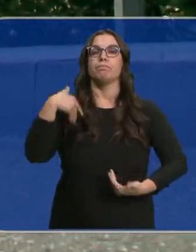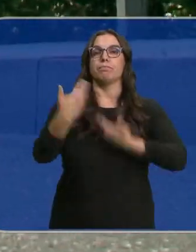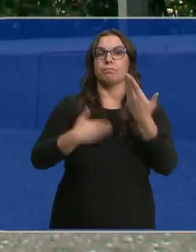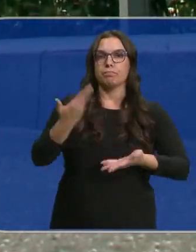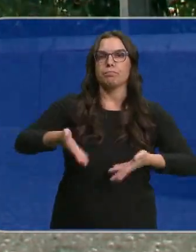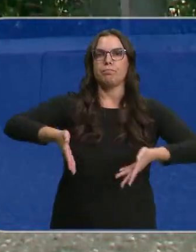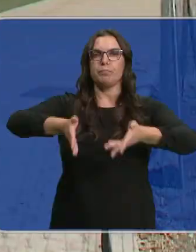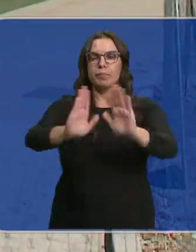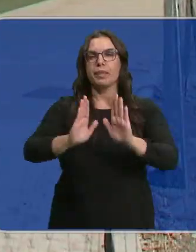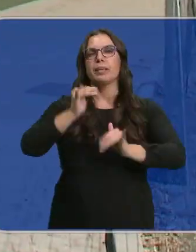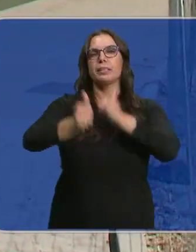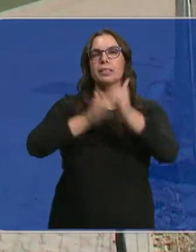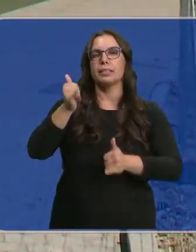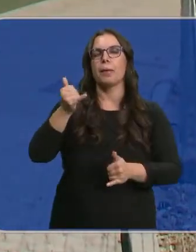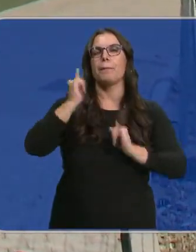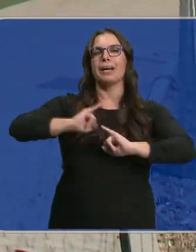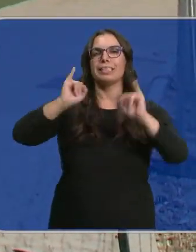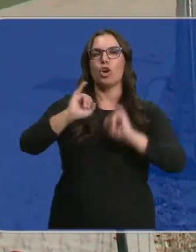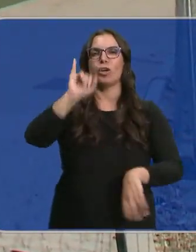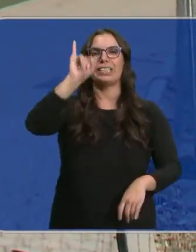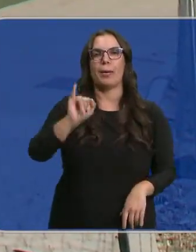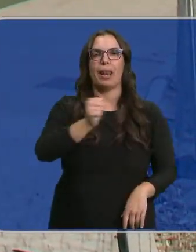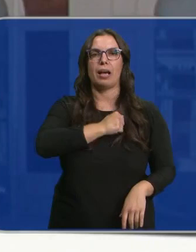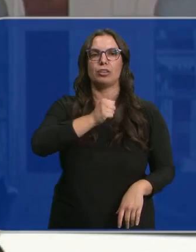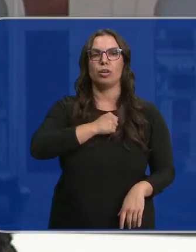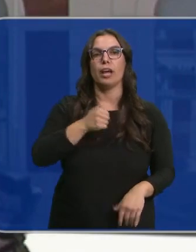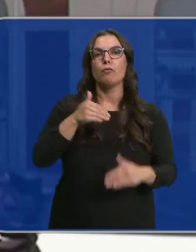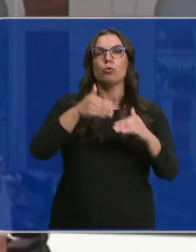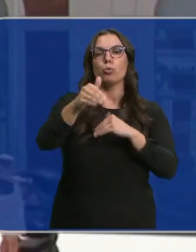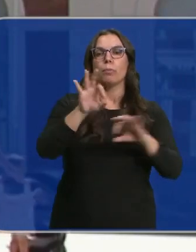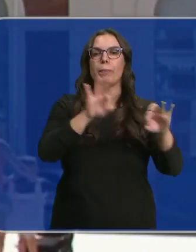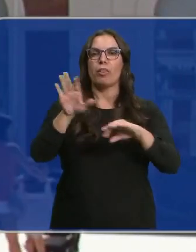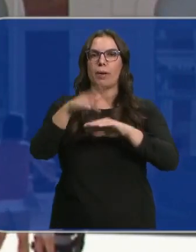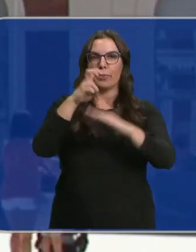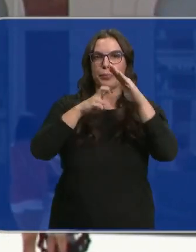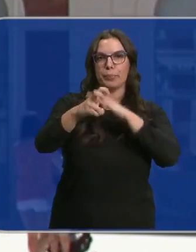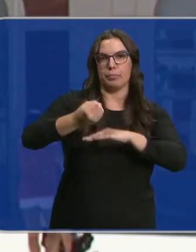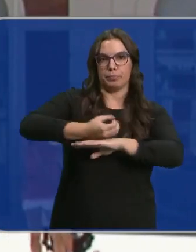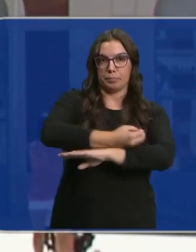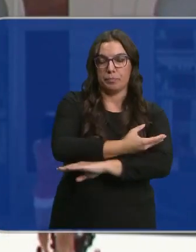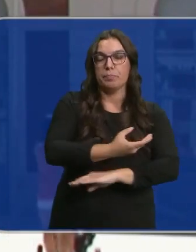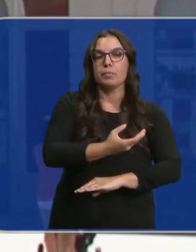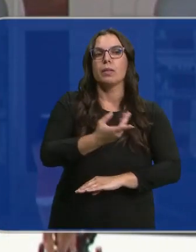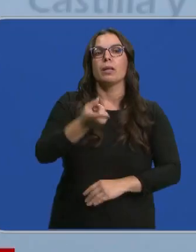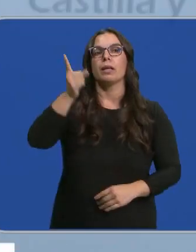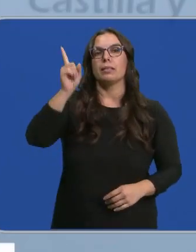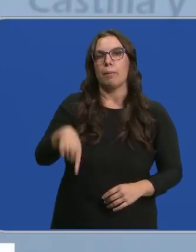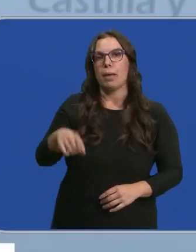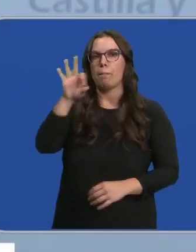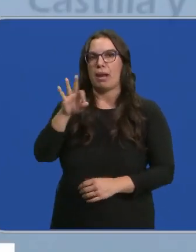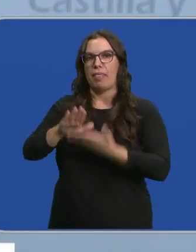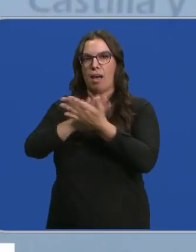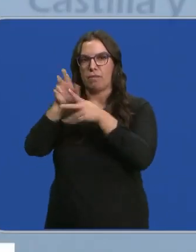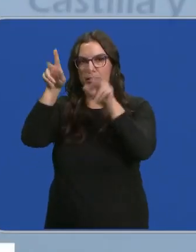bici, del Paseo Isabel la Católica y primeros pasos para el futuro soterramiento. Un debate abierto también en Palencia, tras el inicio de una obra de Adif. Tiene